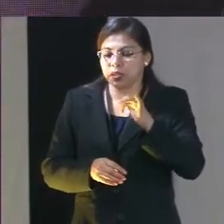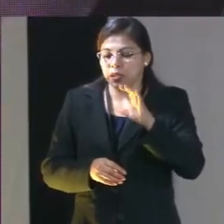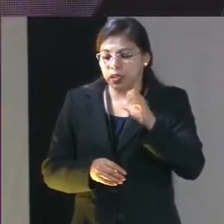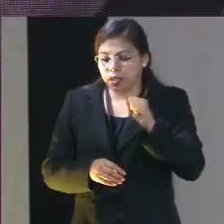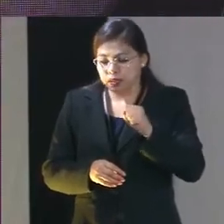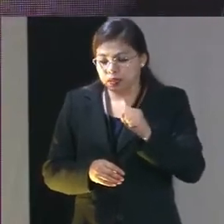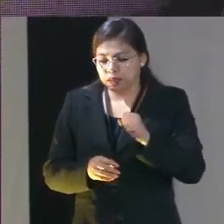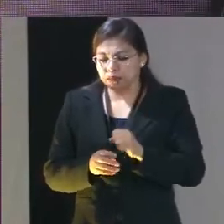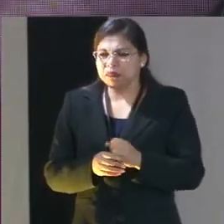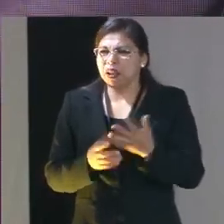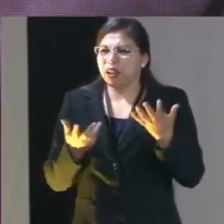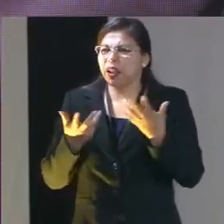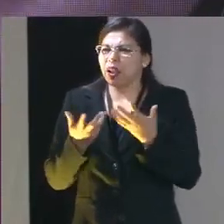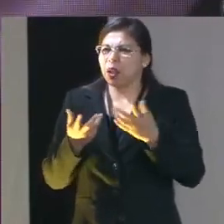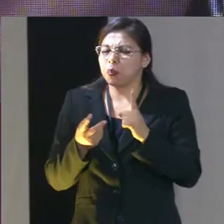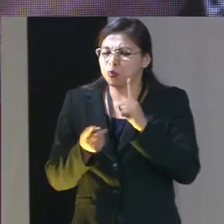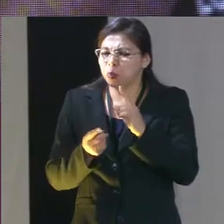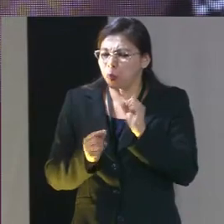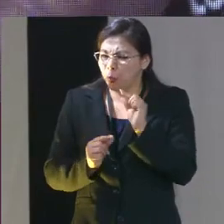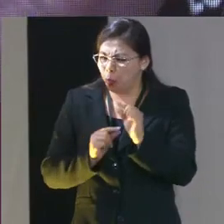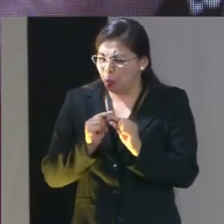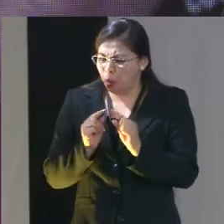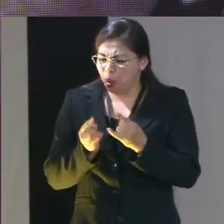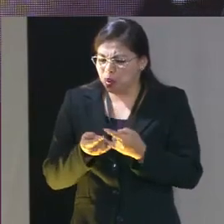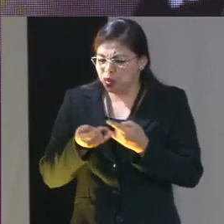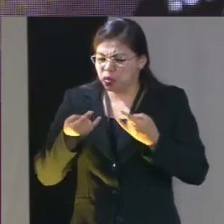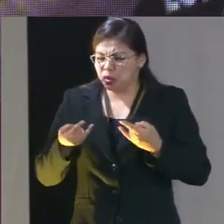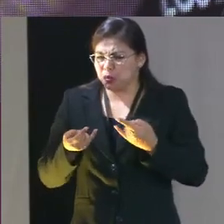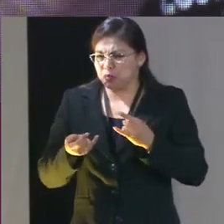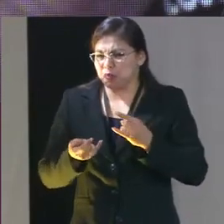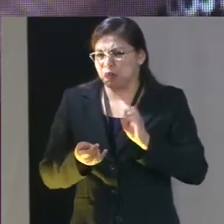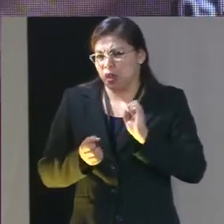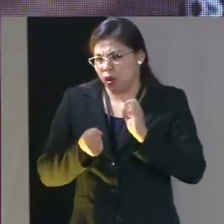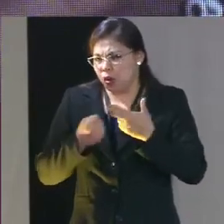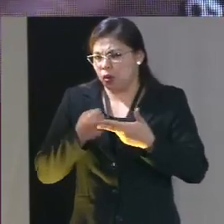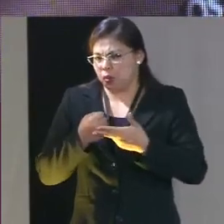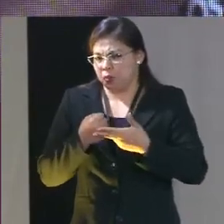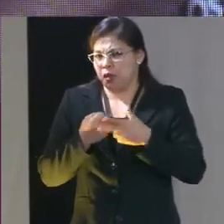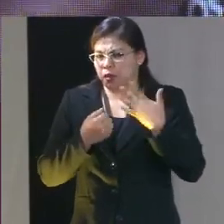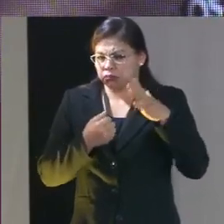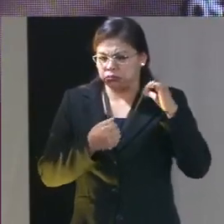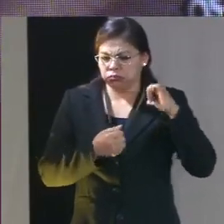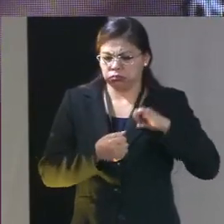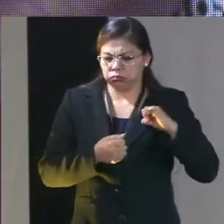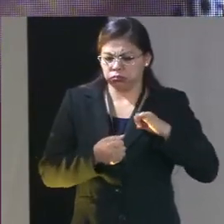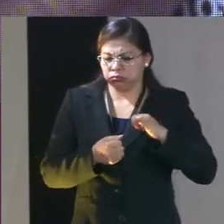Y digo, a ver, hagamos un poco de historia de la Europa medieval y comparemos.